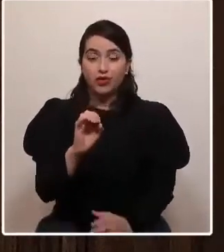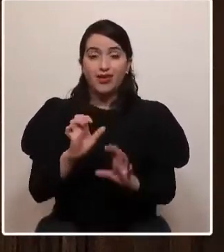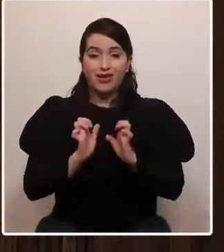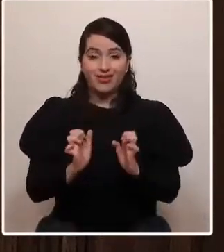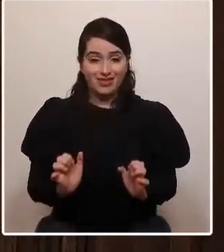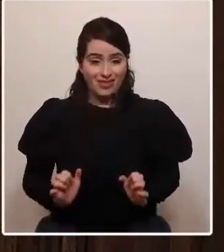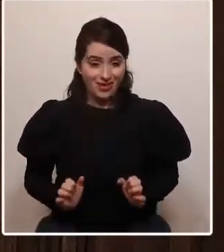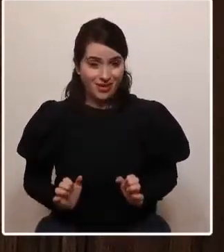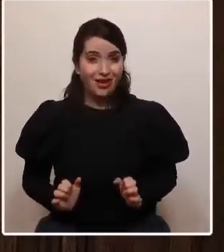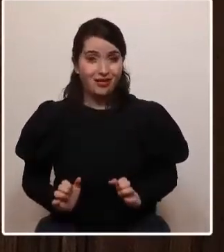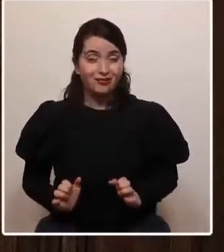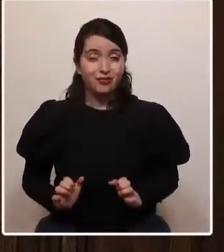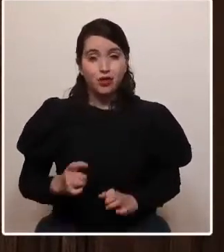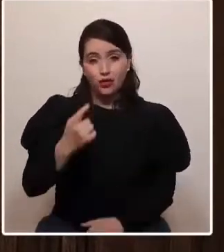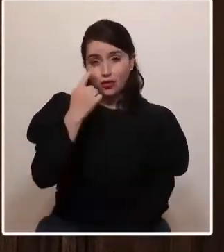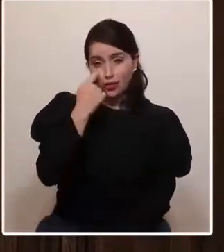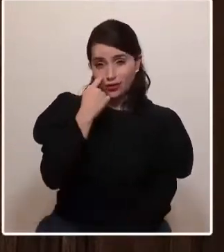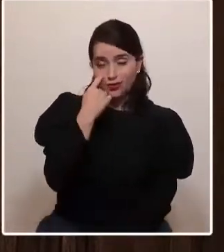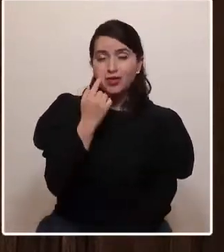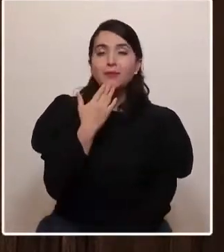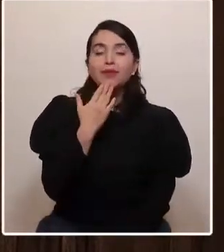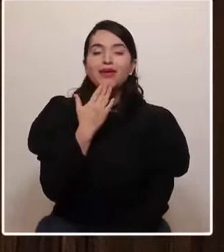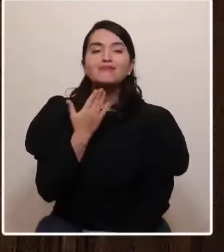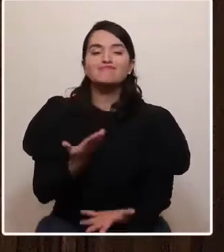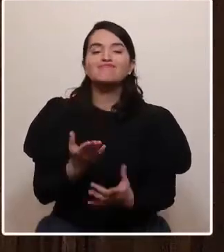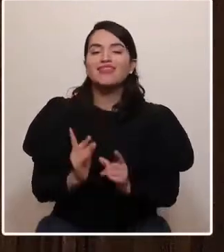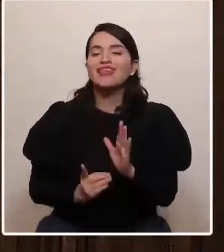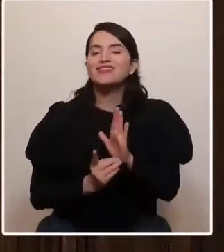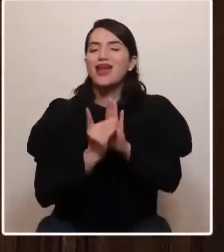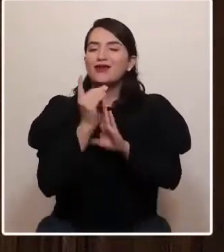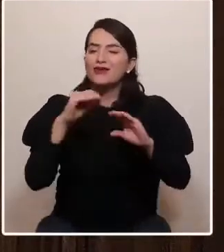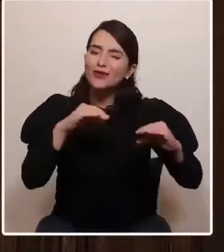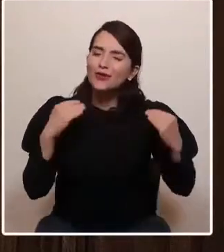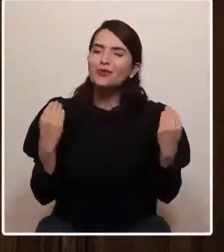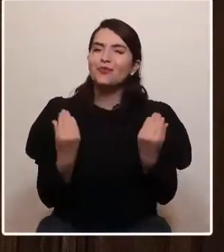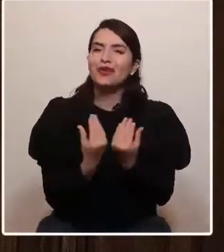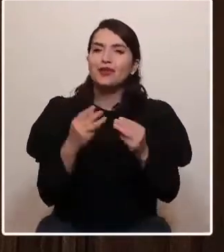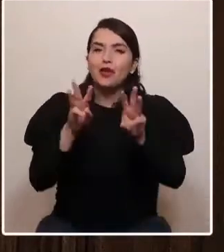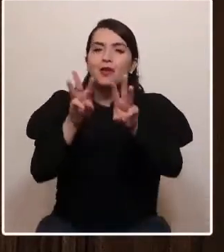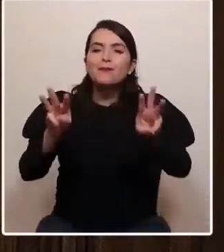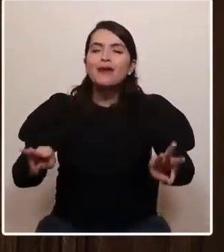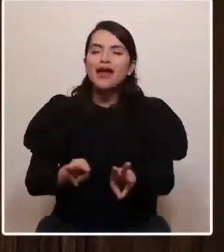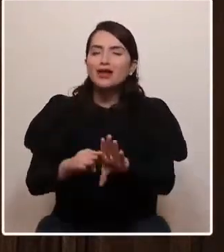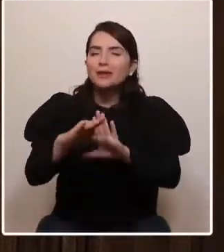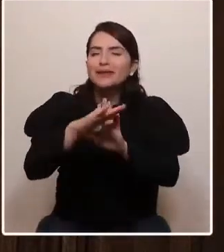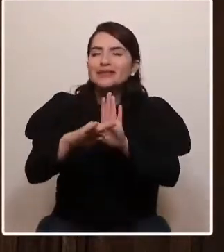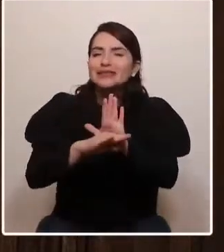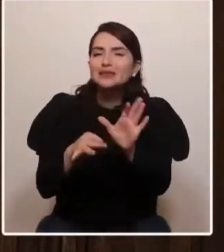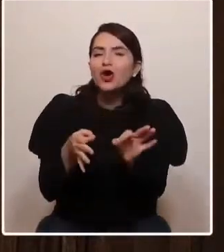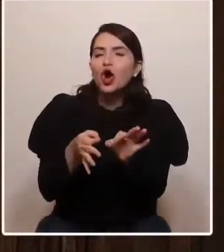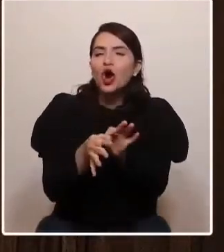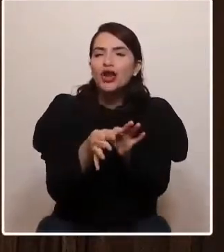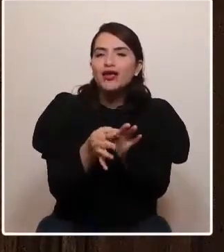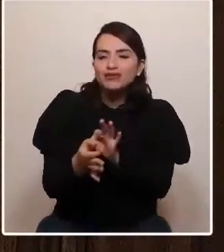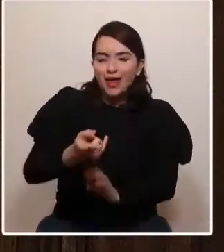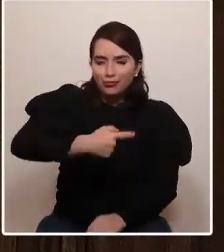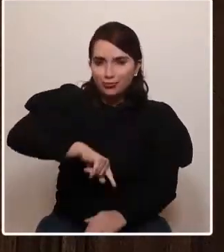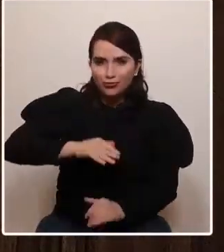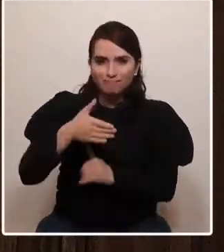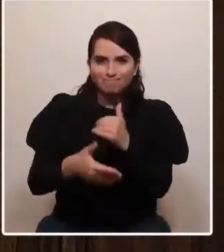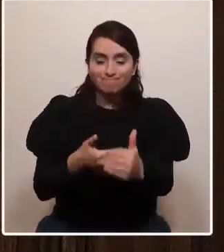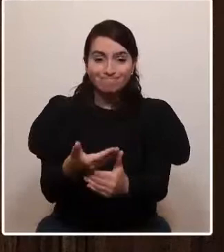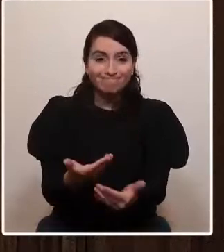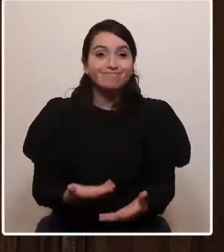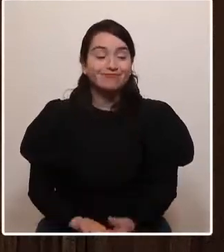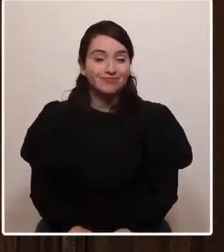de conocimiento ha experimentado un amplio desarrollo y ha impulsado un marco de principios para orientar nuestro actuar, en consideración